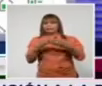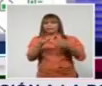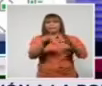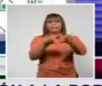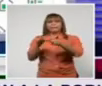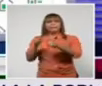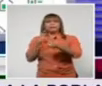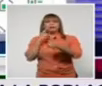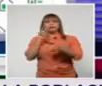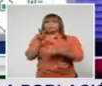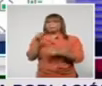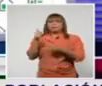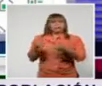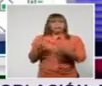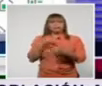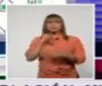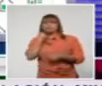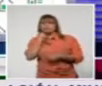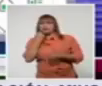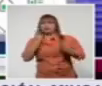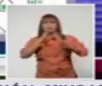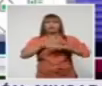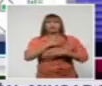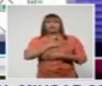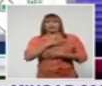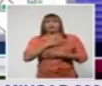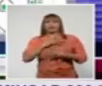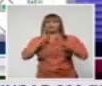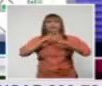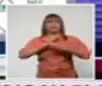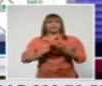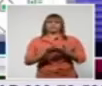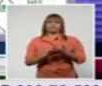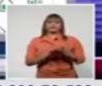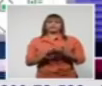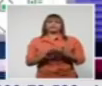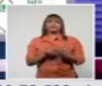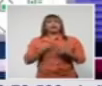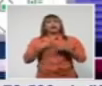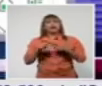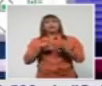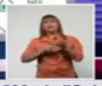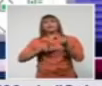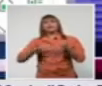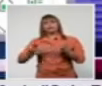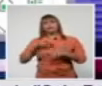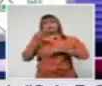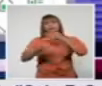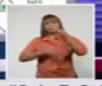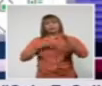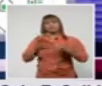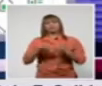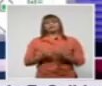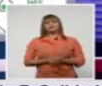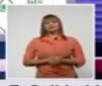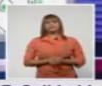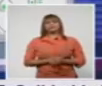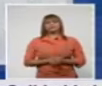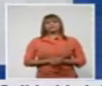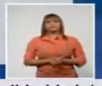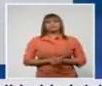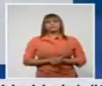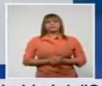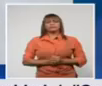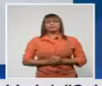momento del estudio por PCR. Pasemos a continuación a la distribución por cada una de las provincias de